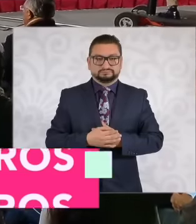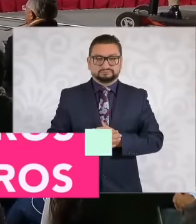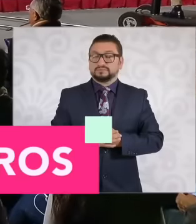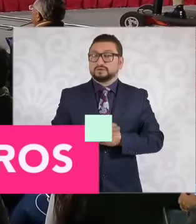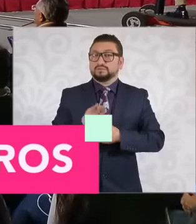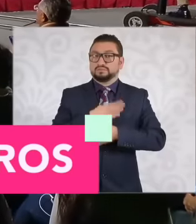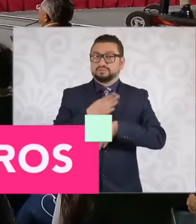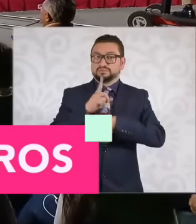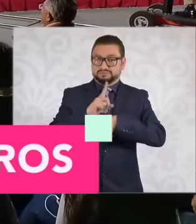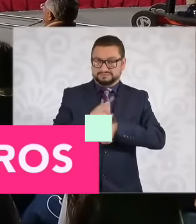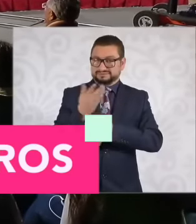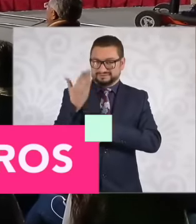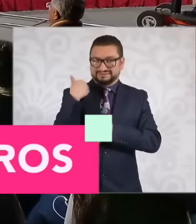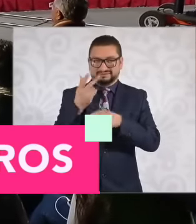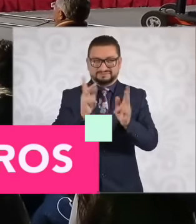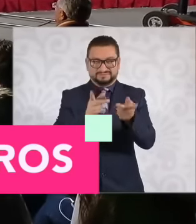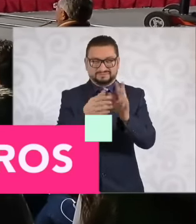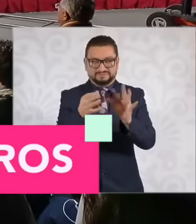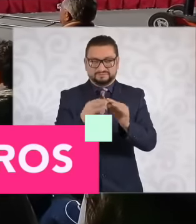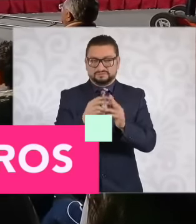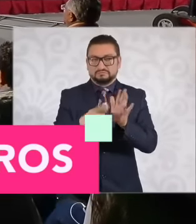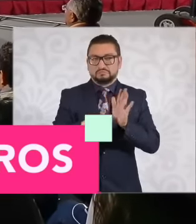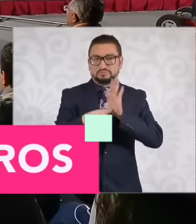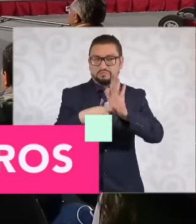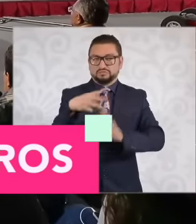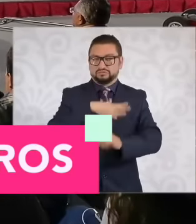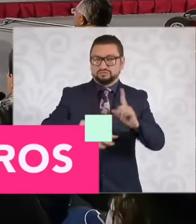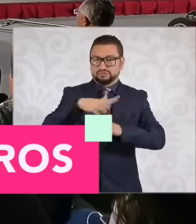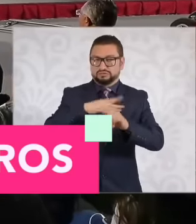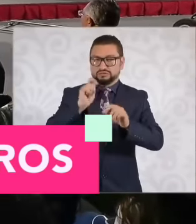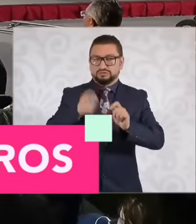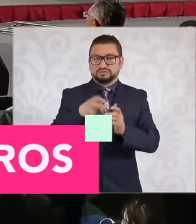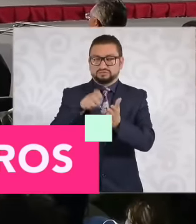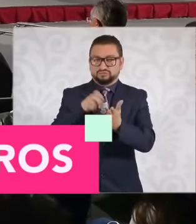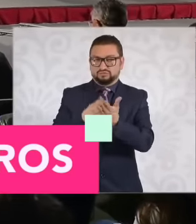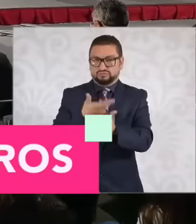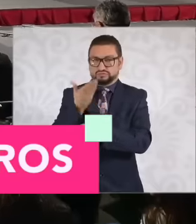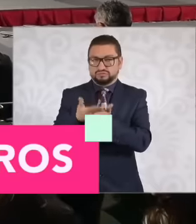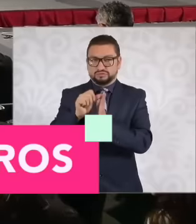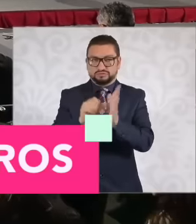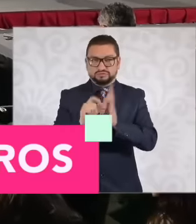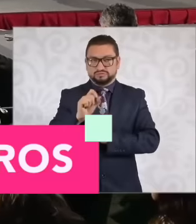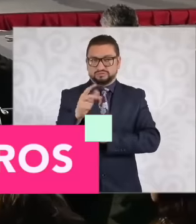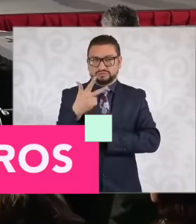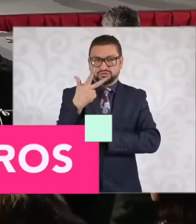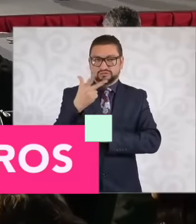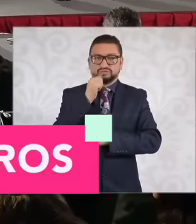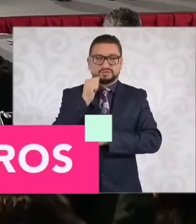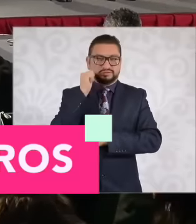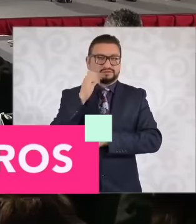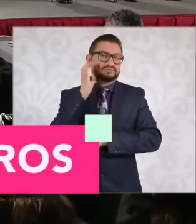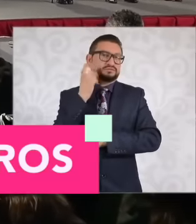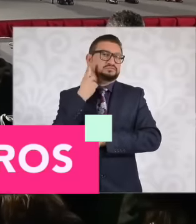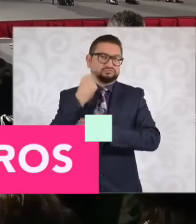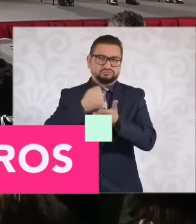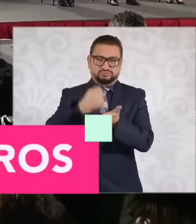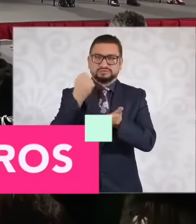Buenos días, como les comentaba, voy a presentar primero un poco de contexto sobre la reforma constitucional al artículo 28 que se aprobó el día de ayer en la Cámara de